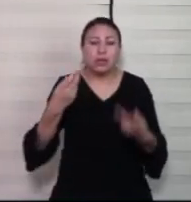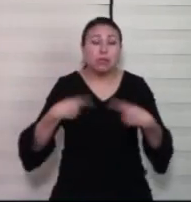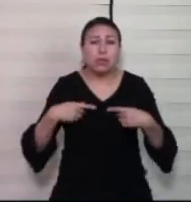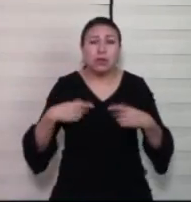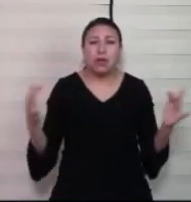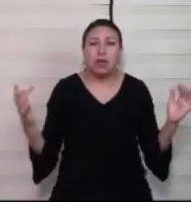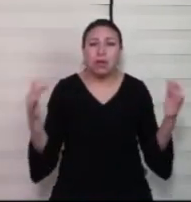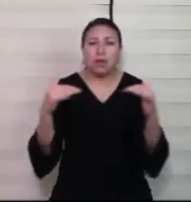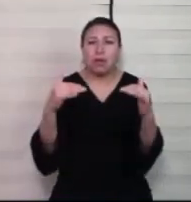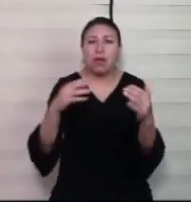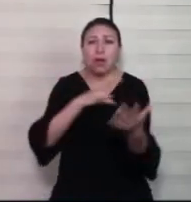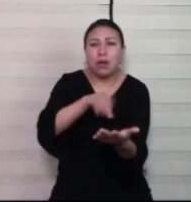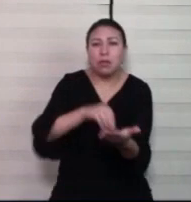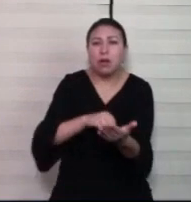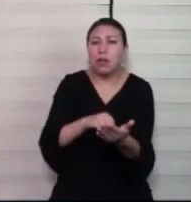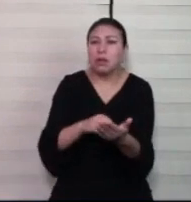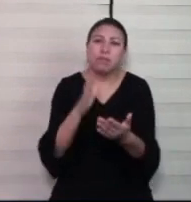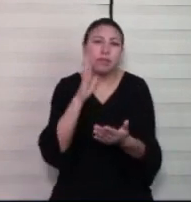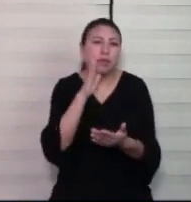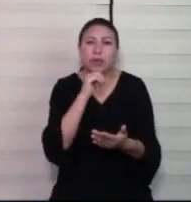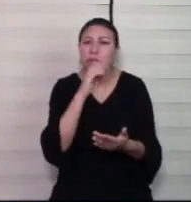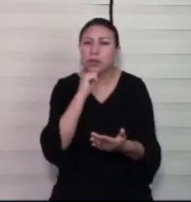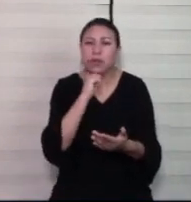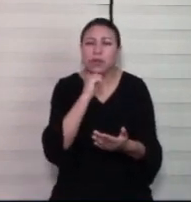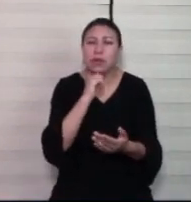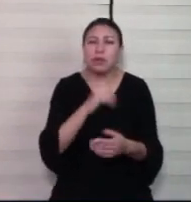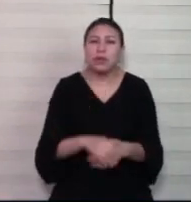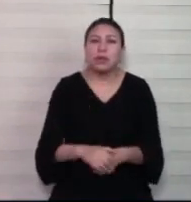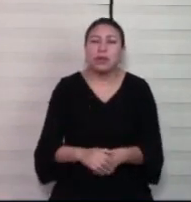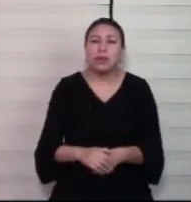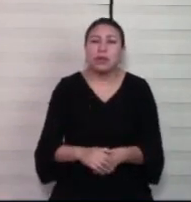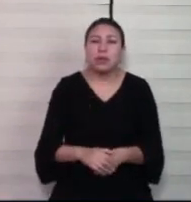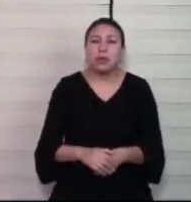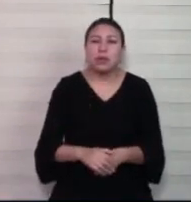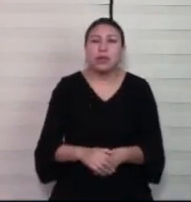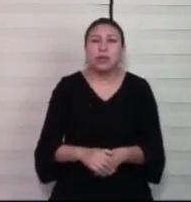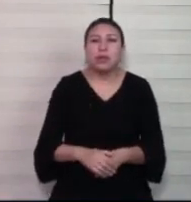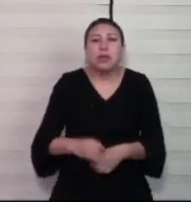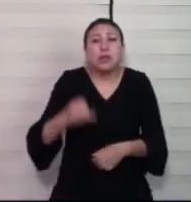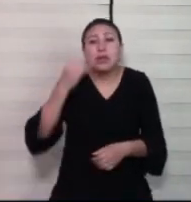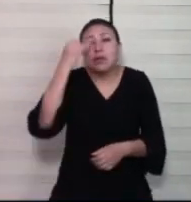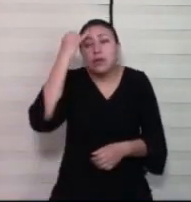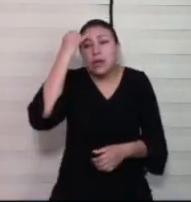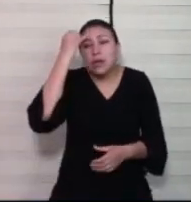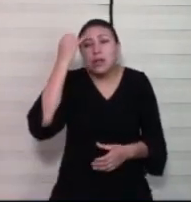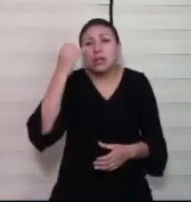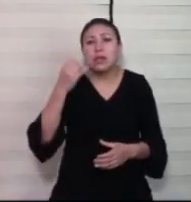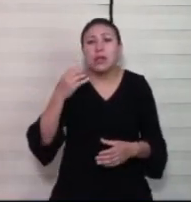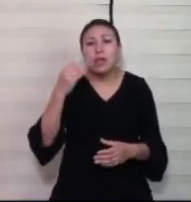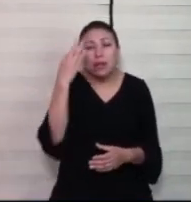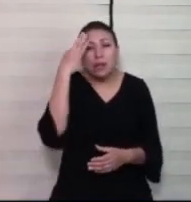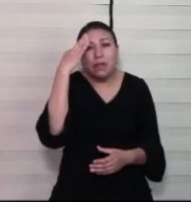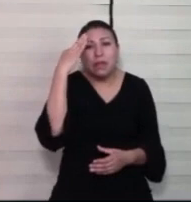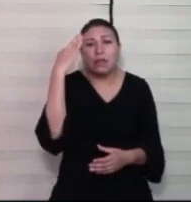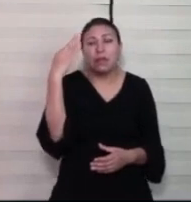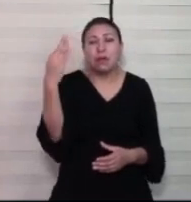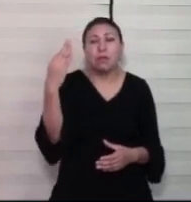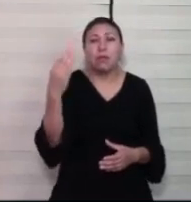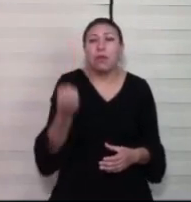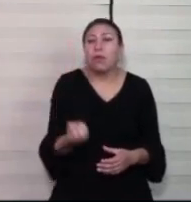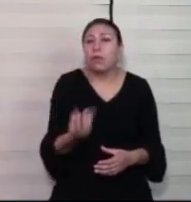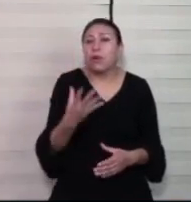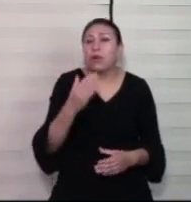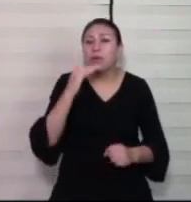boda, no pudieron tenerlas. La incertidumbre del tiempo. ¿Cuándo va